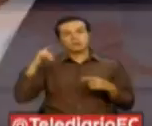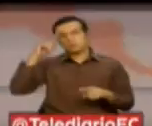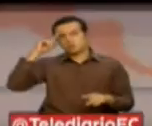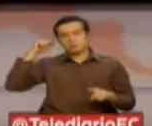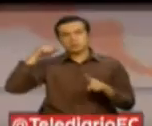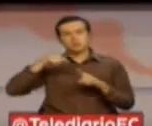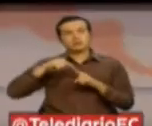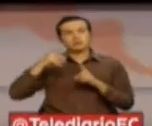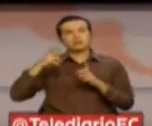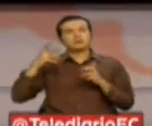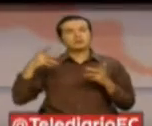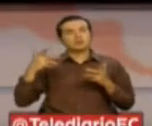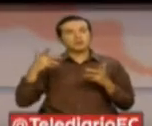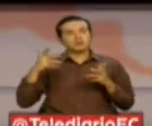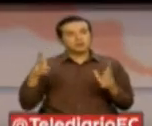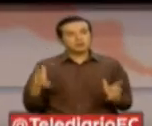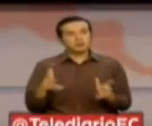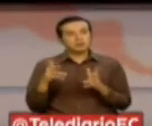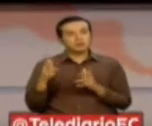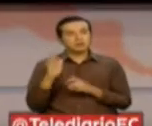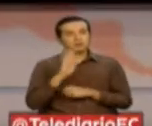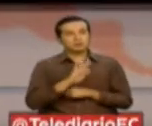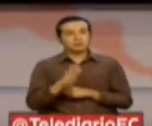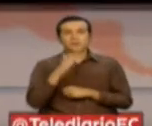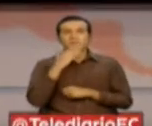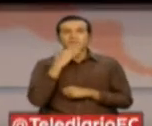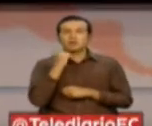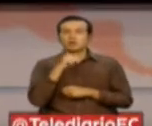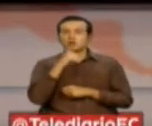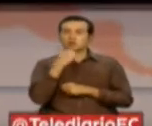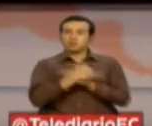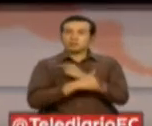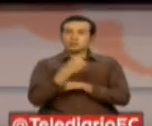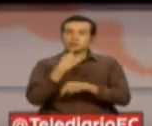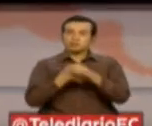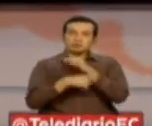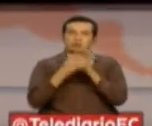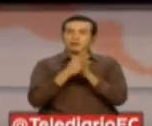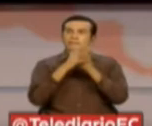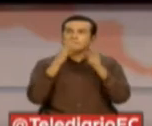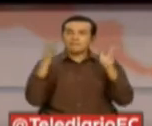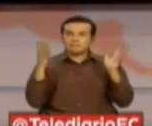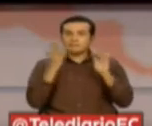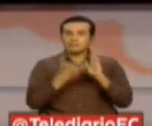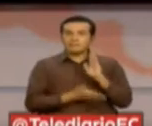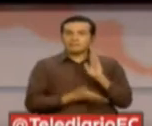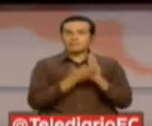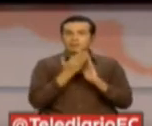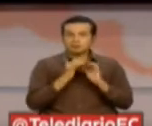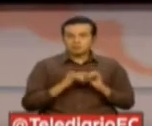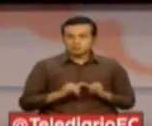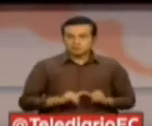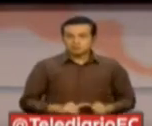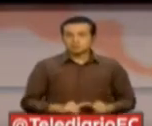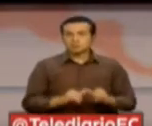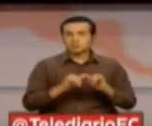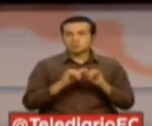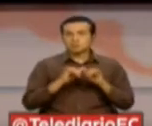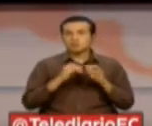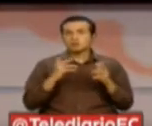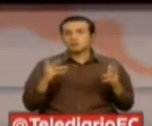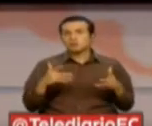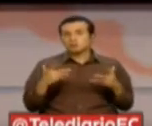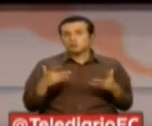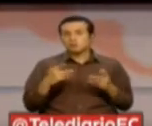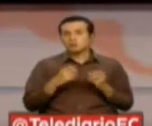el poder dotar de incentivos para mejorar las exportaciones para mejorar el volumen el incremento sostener volúmenes por